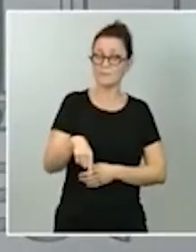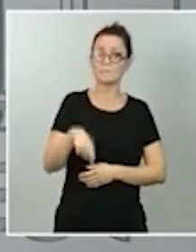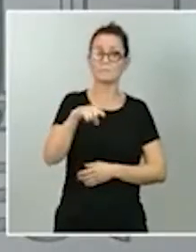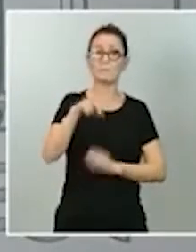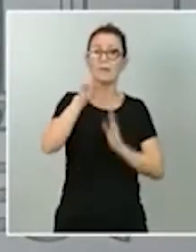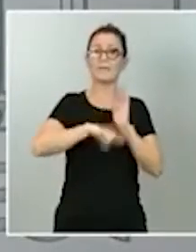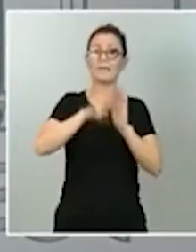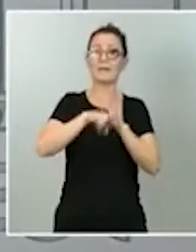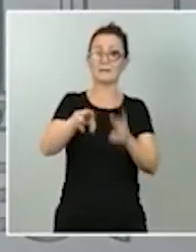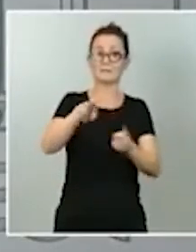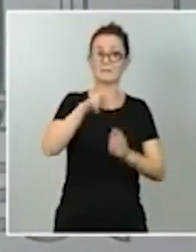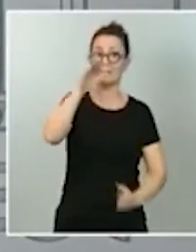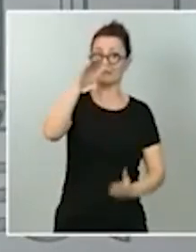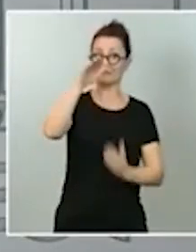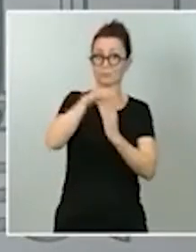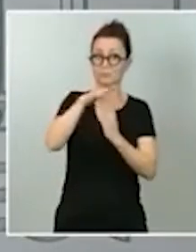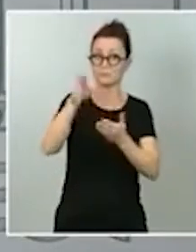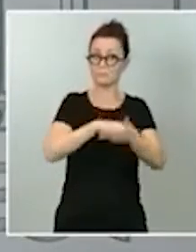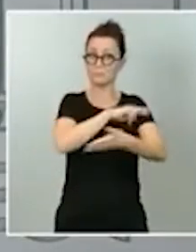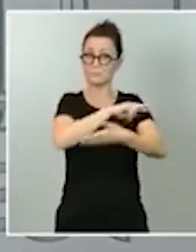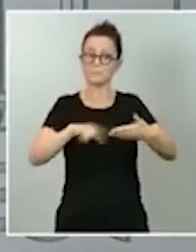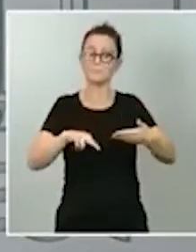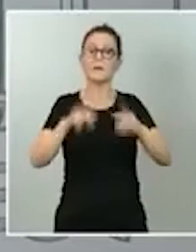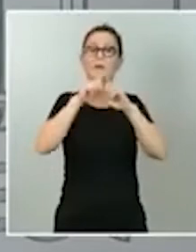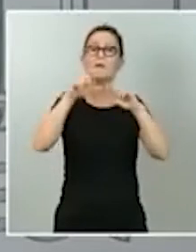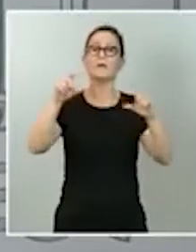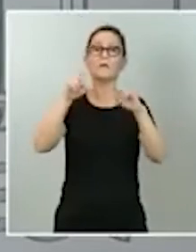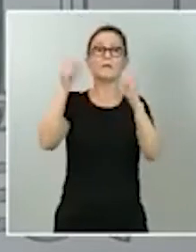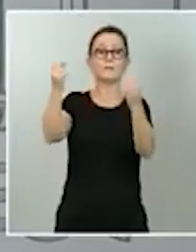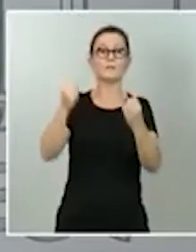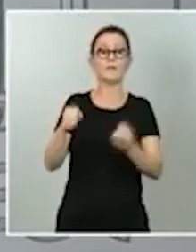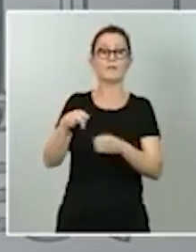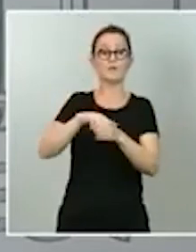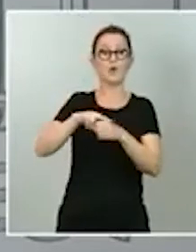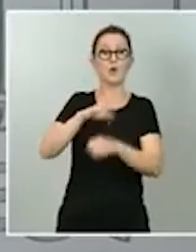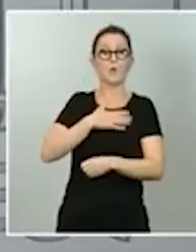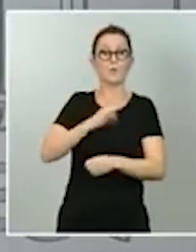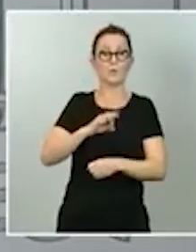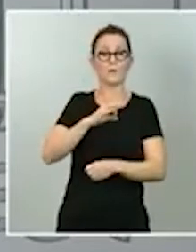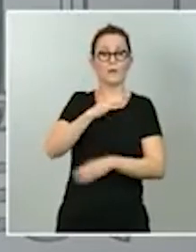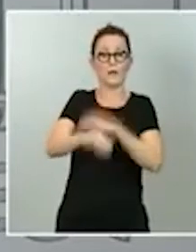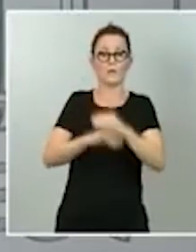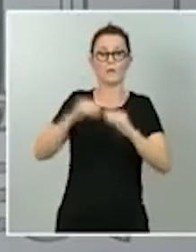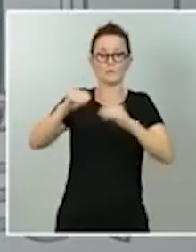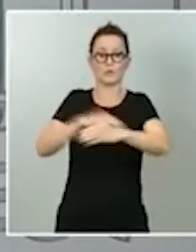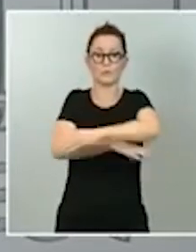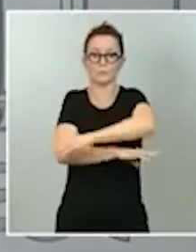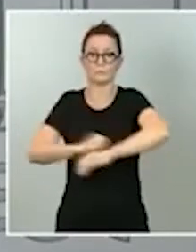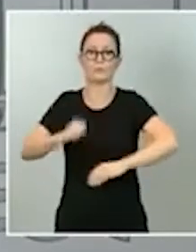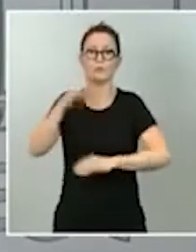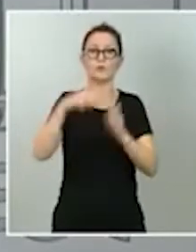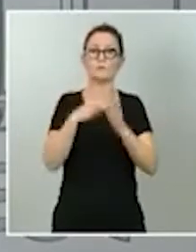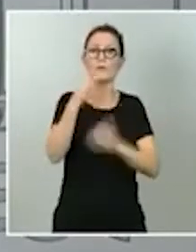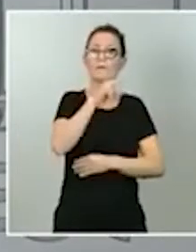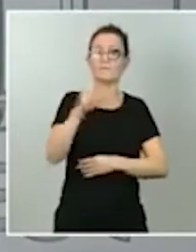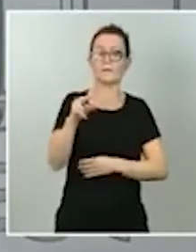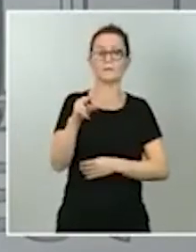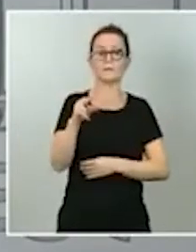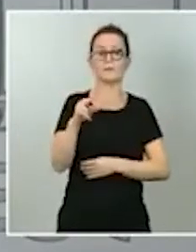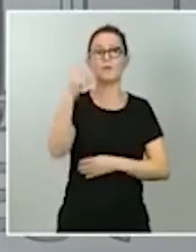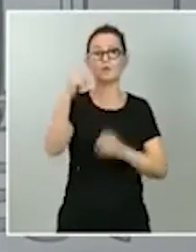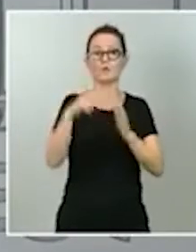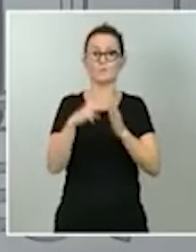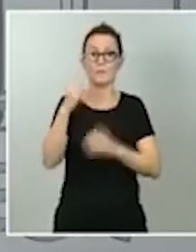las entidades locales podrán hacer uso de su remanente durante los años 2020 y de 2021 y